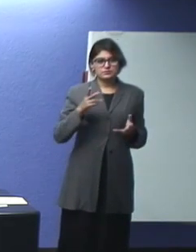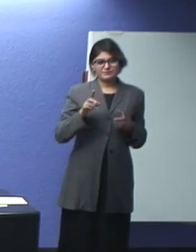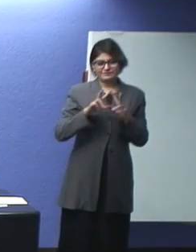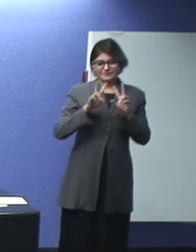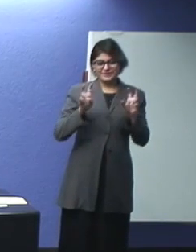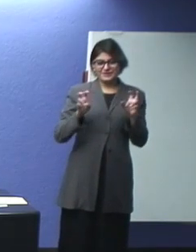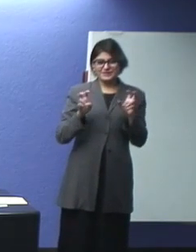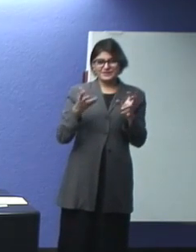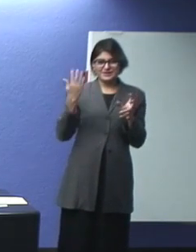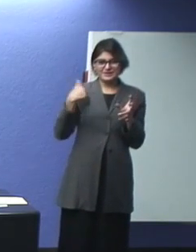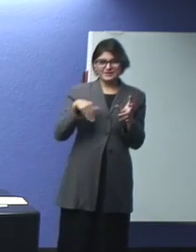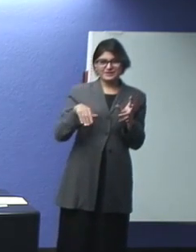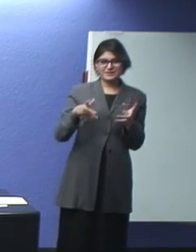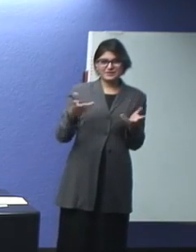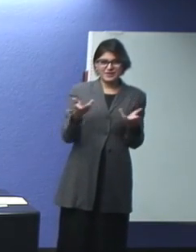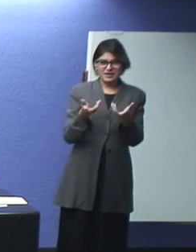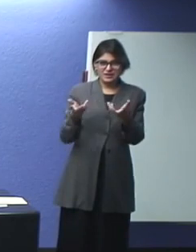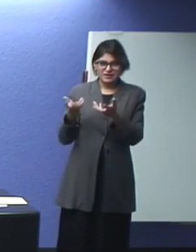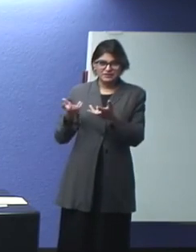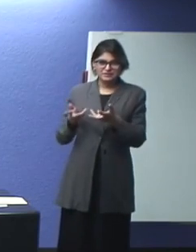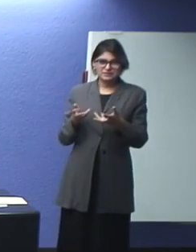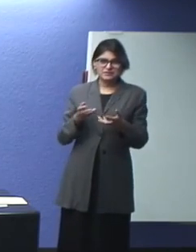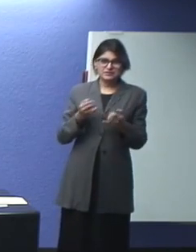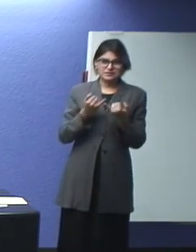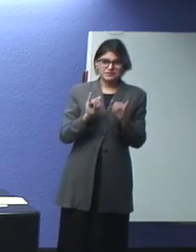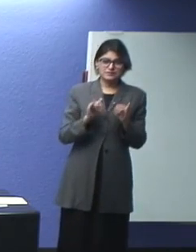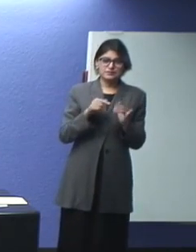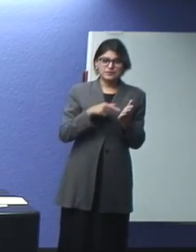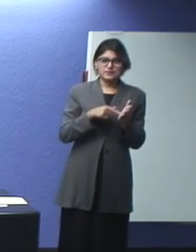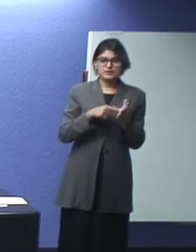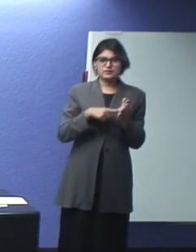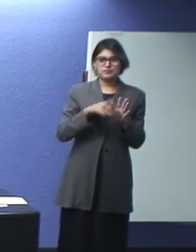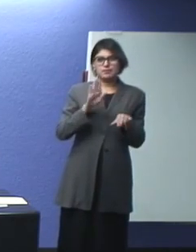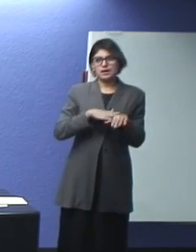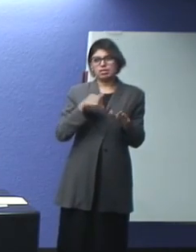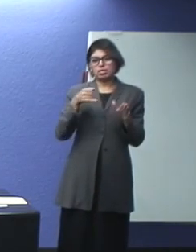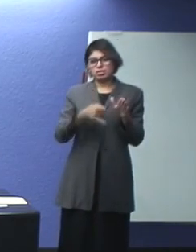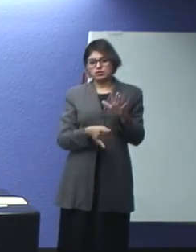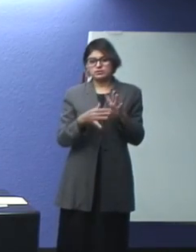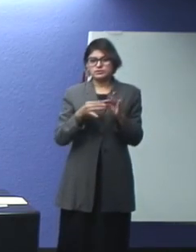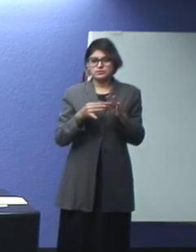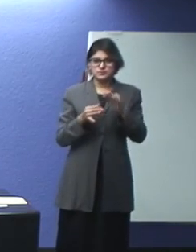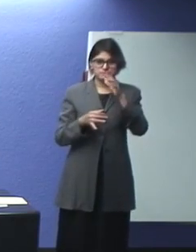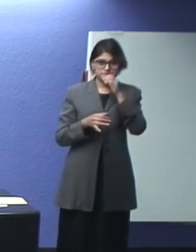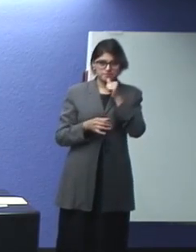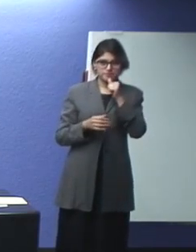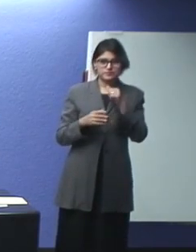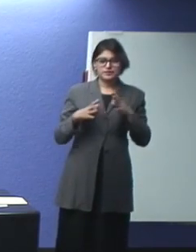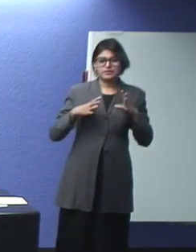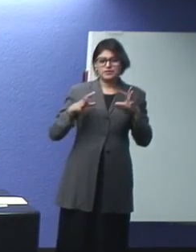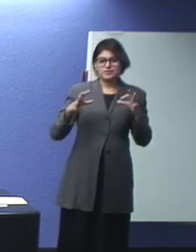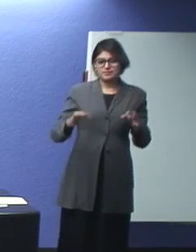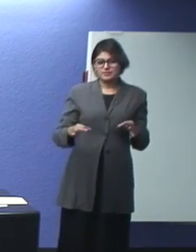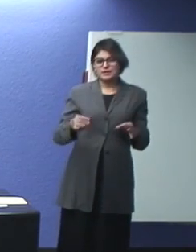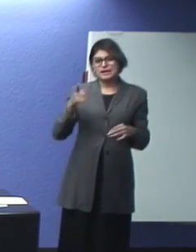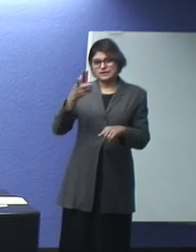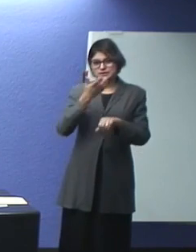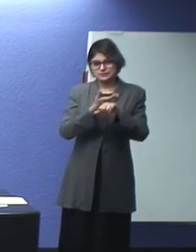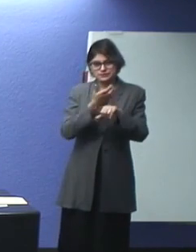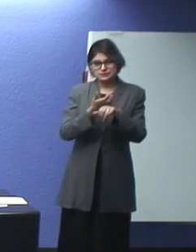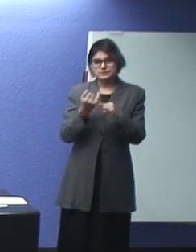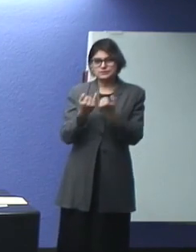movimiento es sin duda casi tener un tema sobre ese aspecto social de la discapacidad y cómo empezó a gestarse tanto en Estados